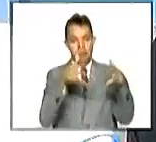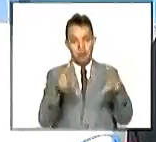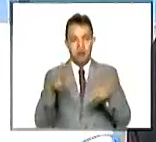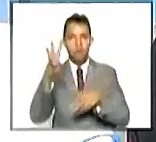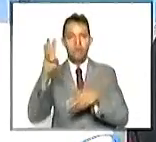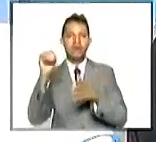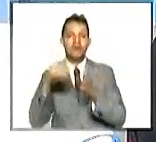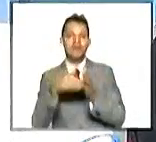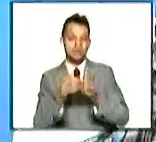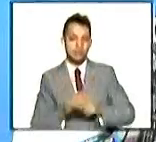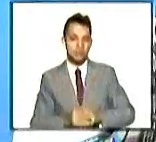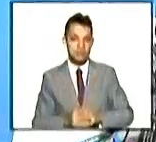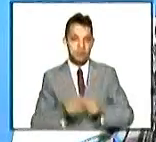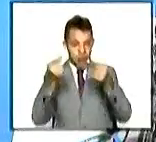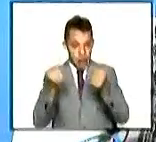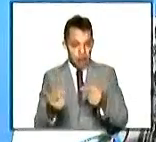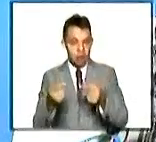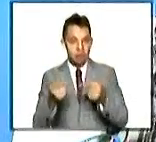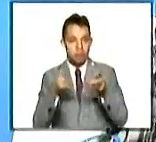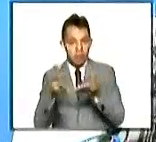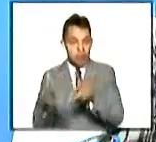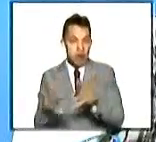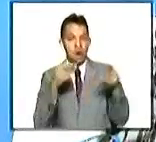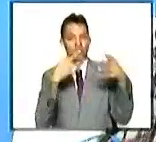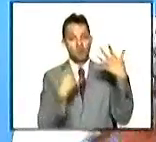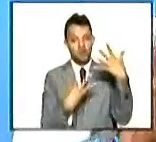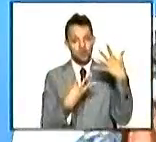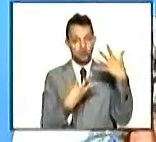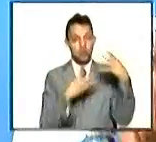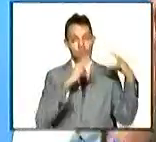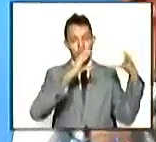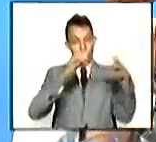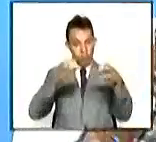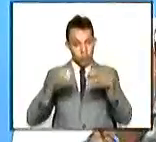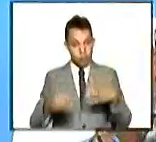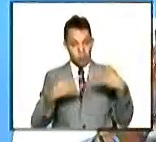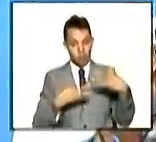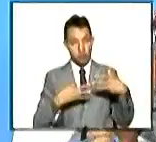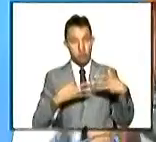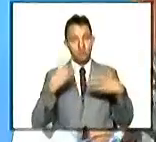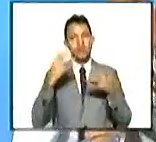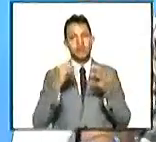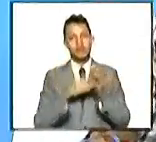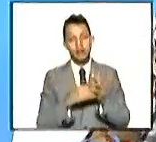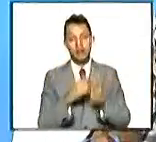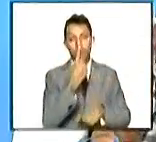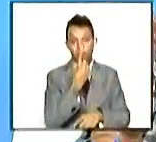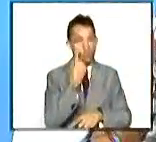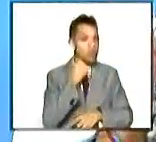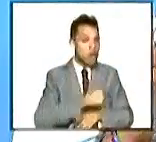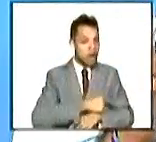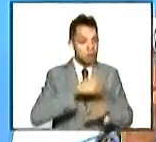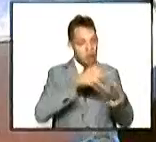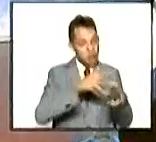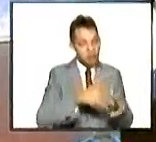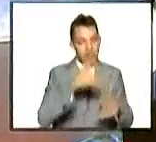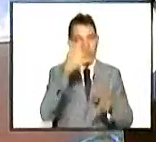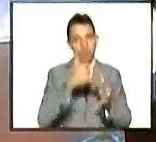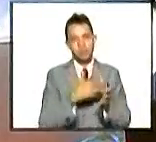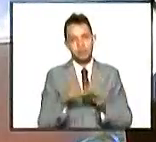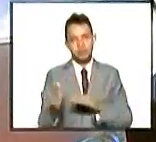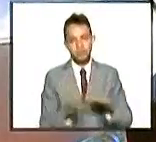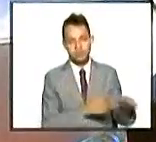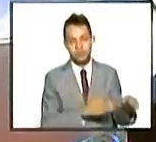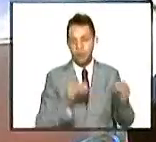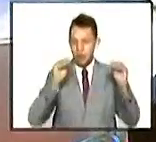nomás. Ya, bueno. Entonces recordemos para quienes ahora sí que tenemos más clara la idea de lo que hace la fundación y lo que